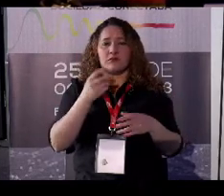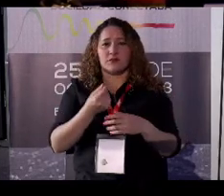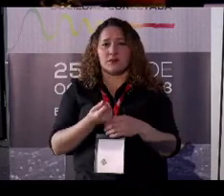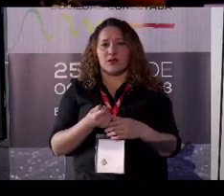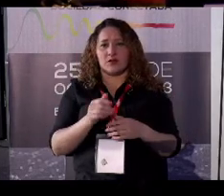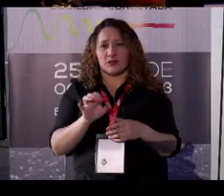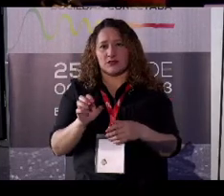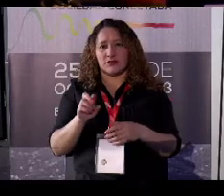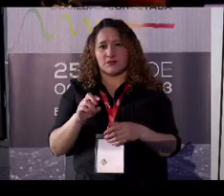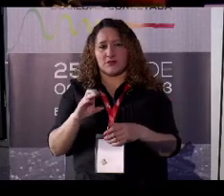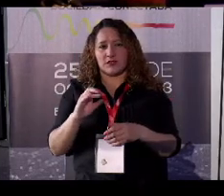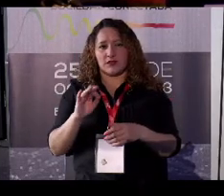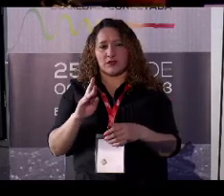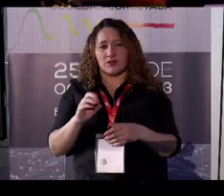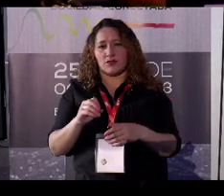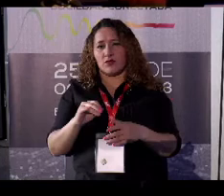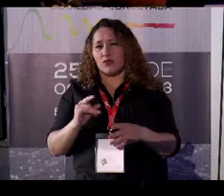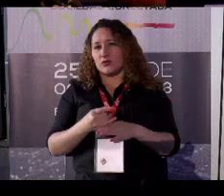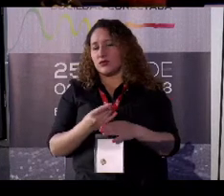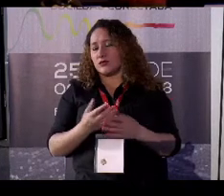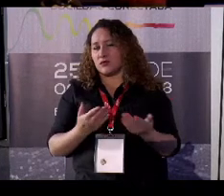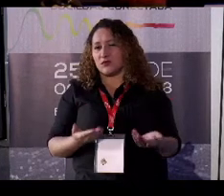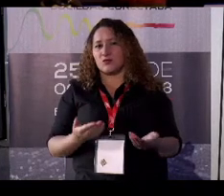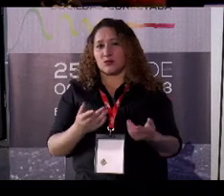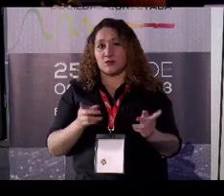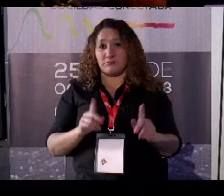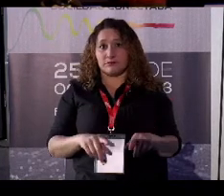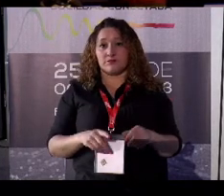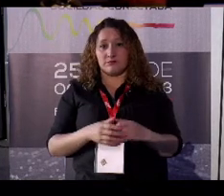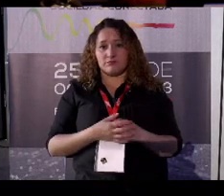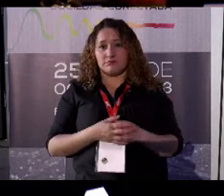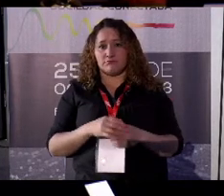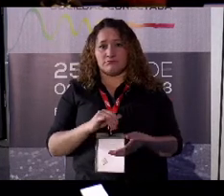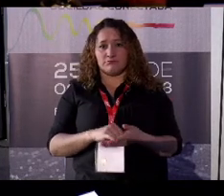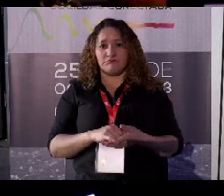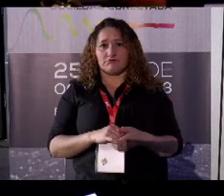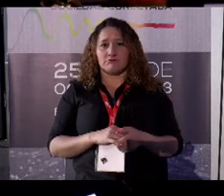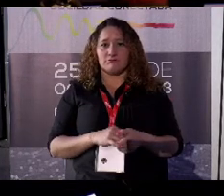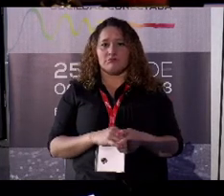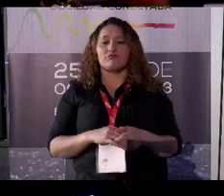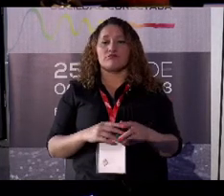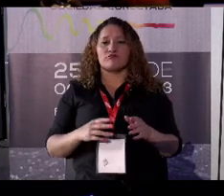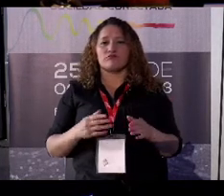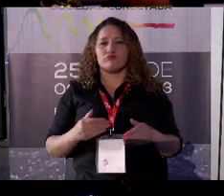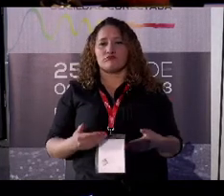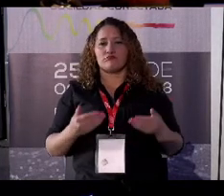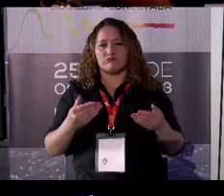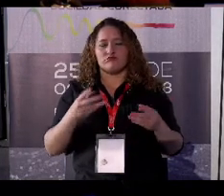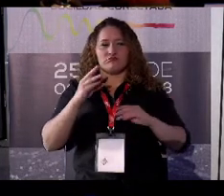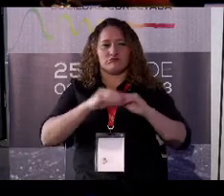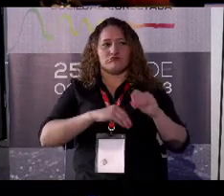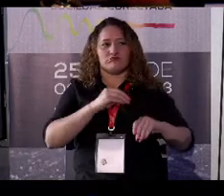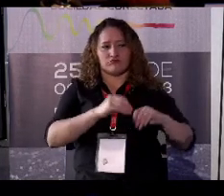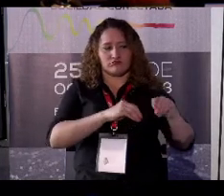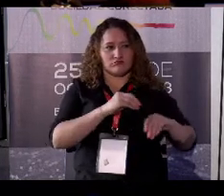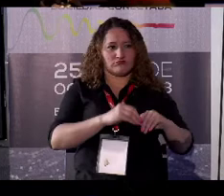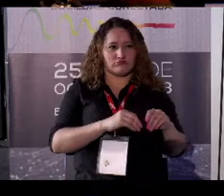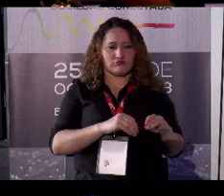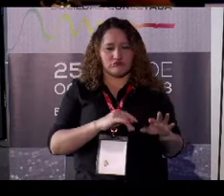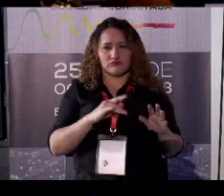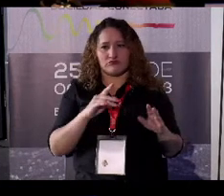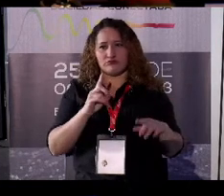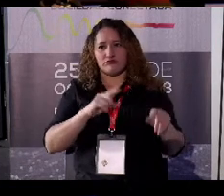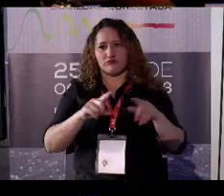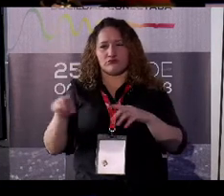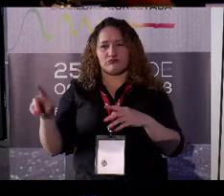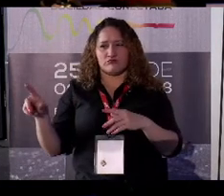del espectro, sino cómo se va a utilizar ese espectro, cuál es el uso que se le va a dar. Y eso es efectivamente un diseño que unos